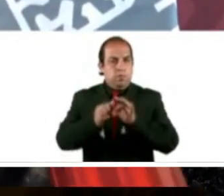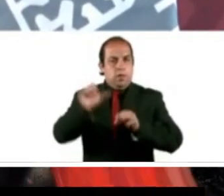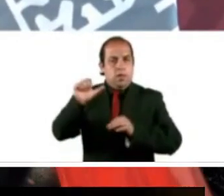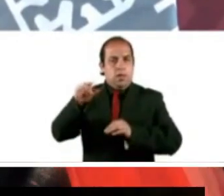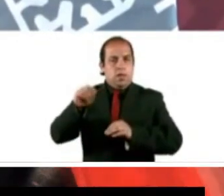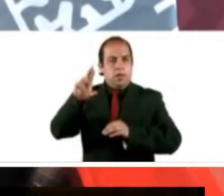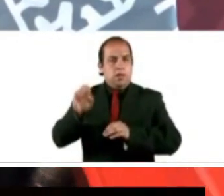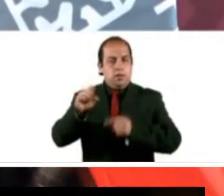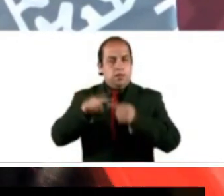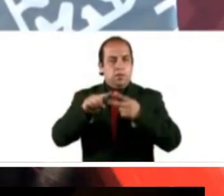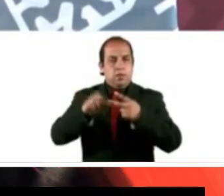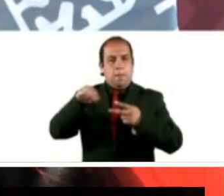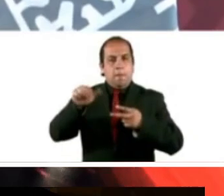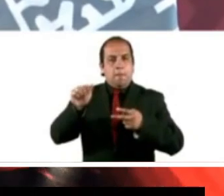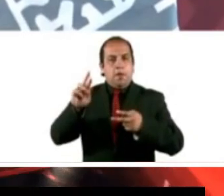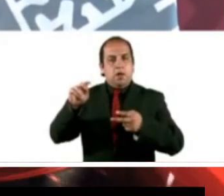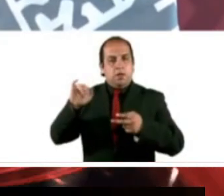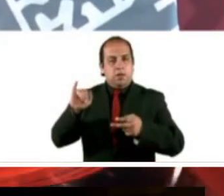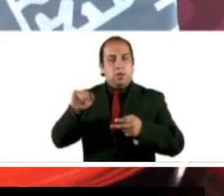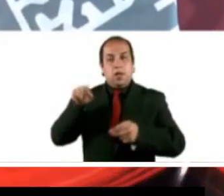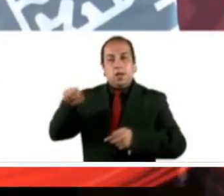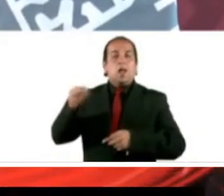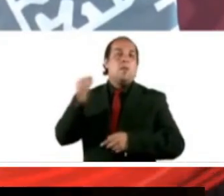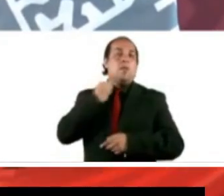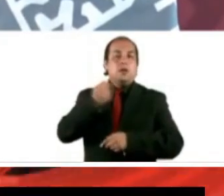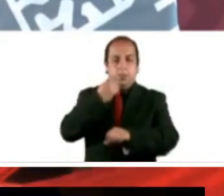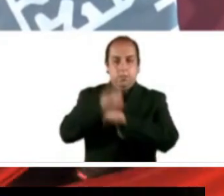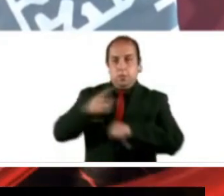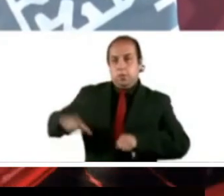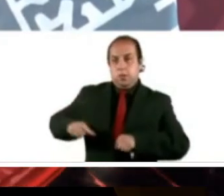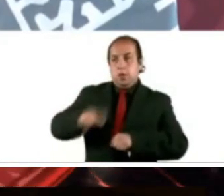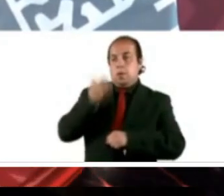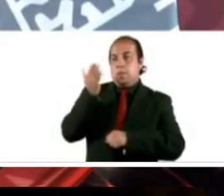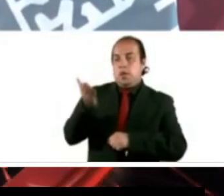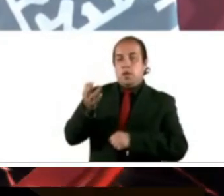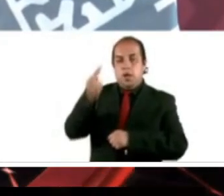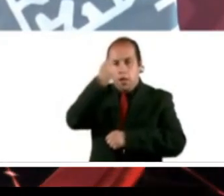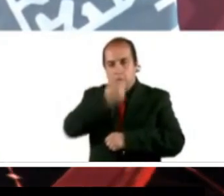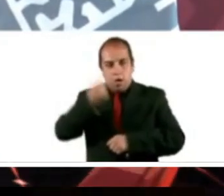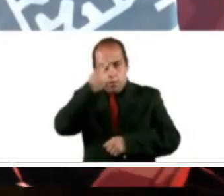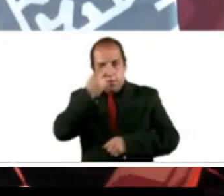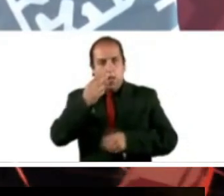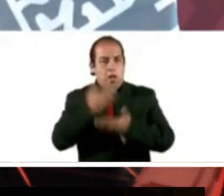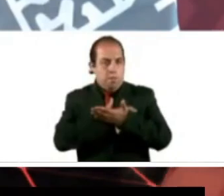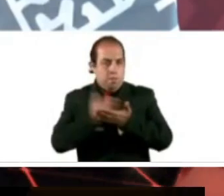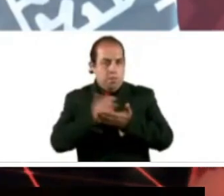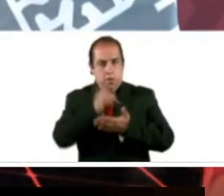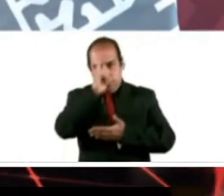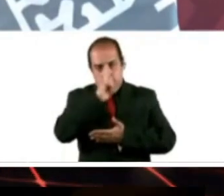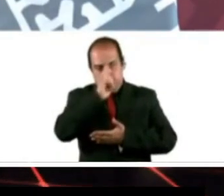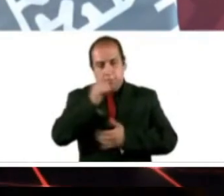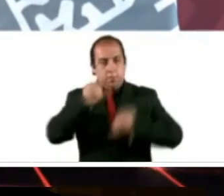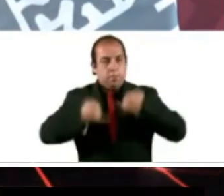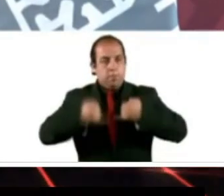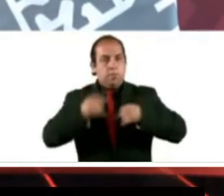además Martí, que como abogado y secretario de gobierno le he pedido que revise justamente, además de la consejería jurídica, pues